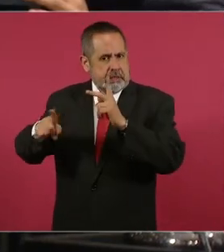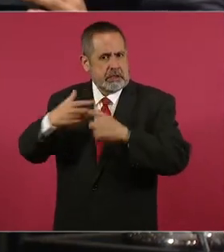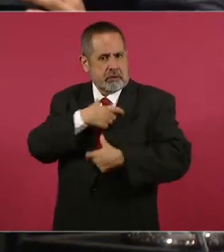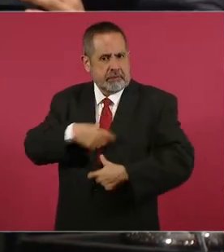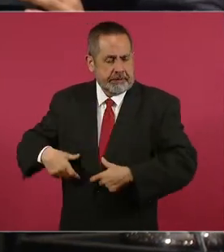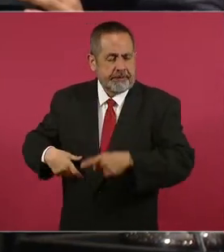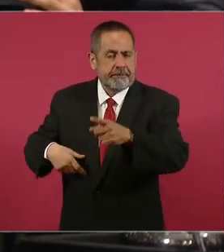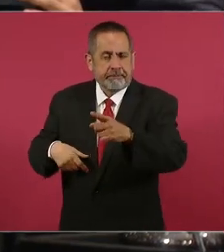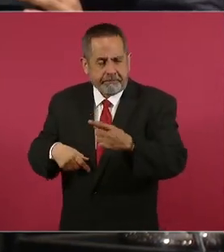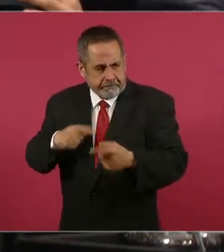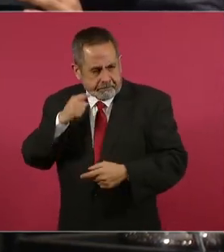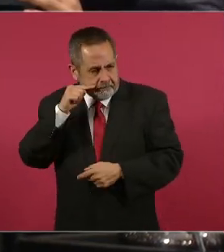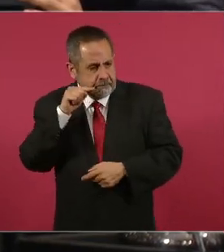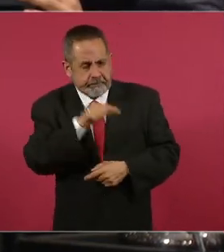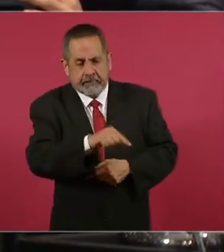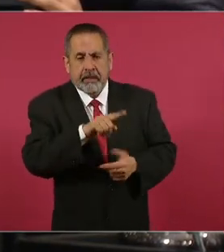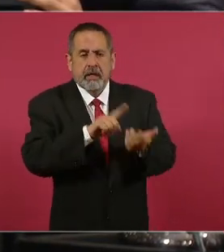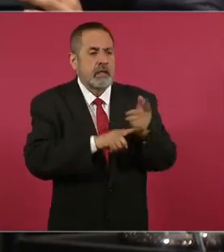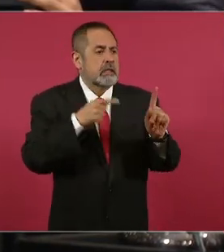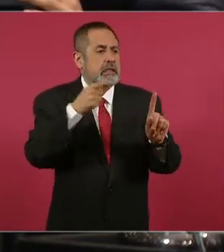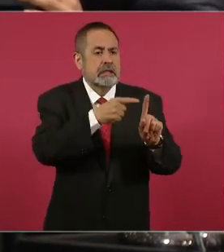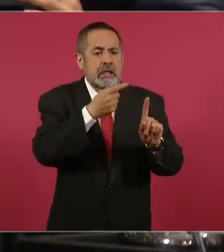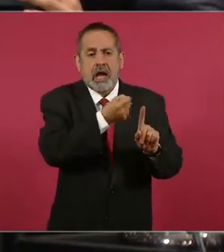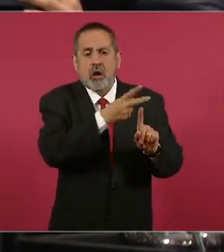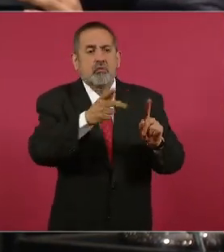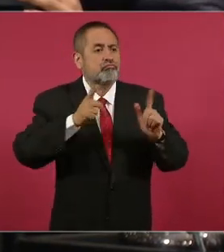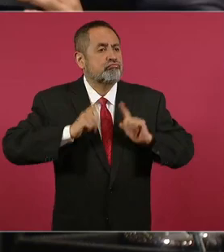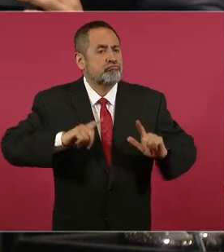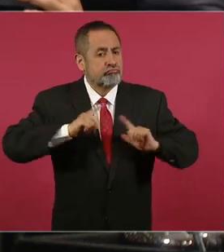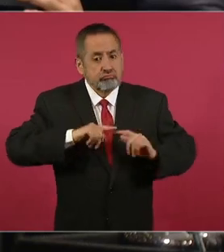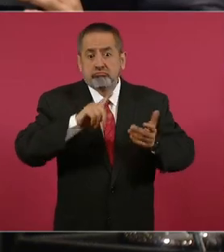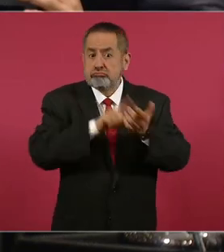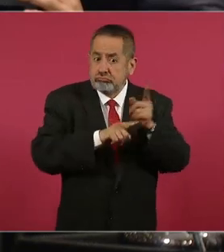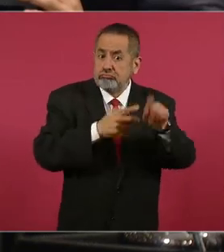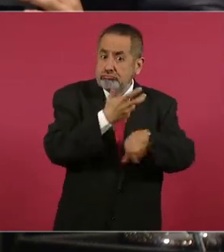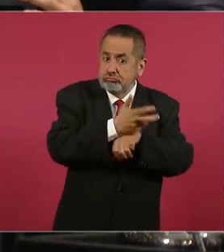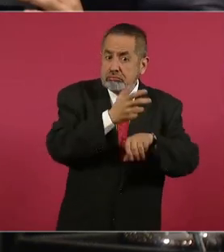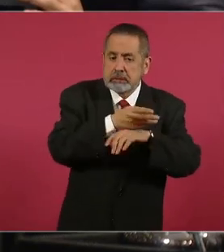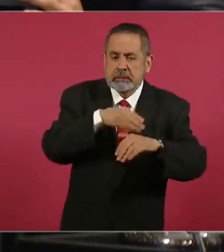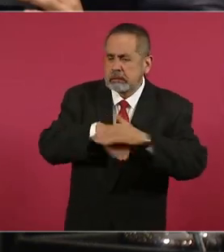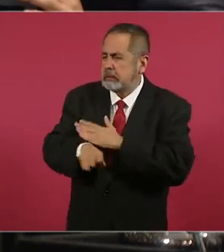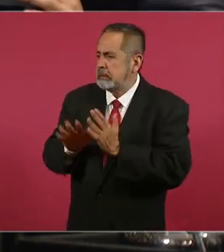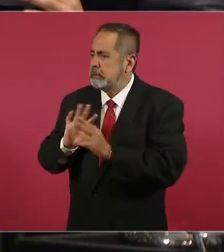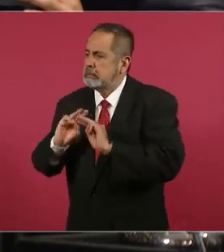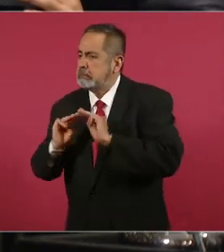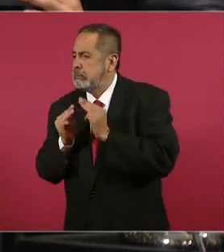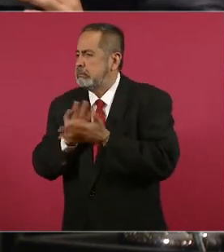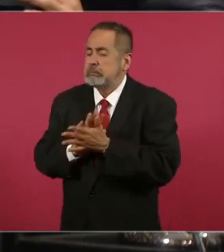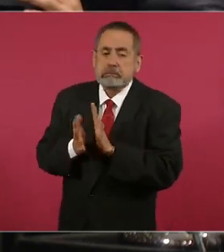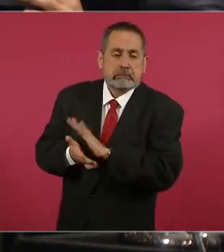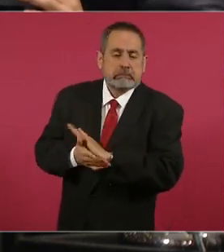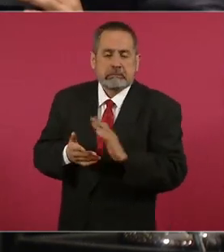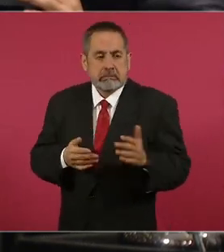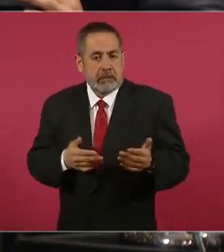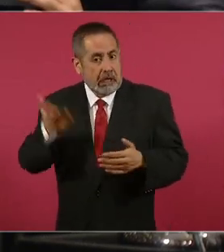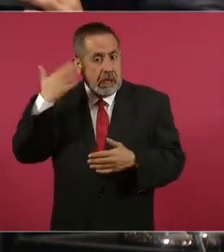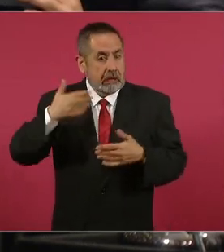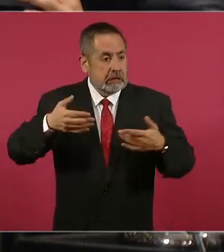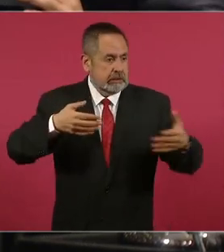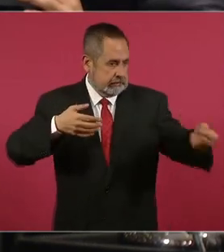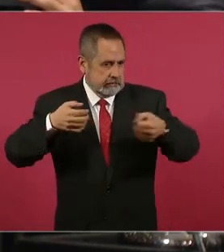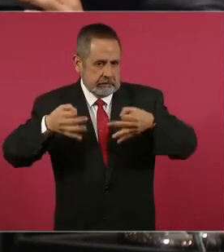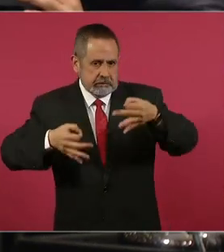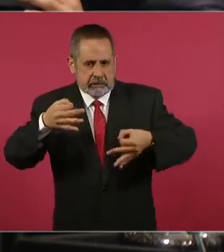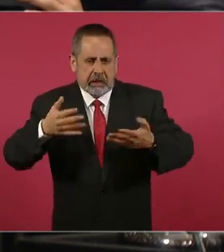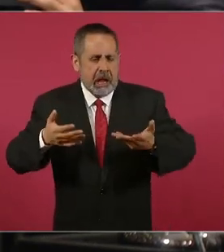¿qué encontraron en torno a esta participación de agentes que incluso se les solicitó pues alguna declaración y pedían